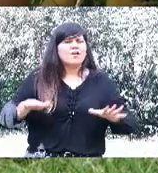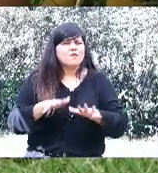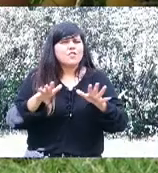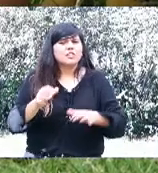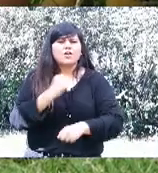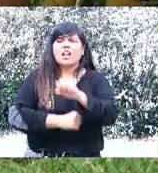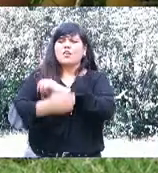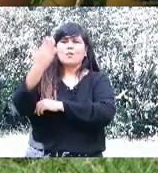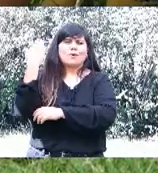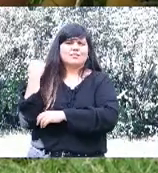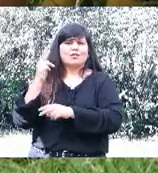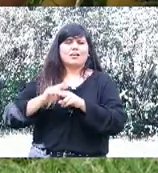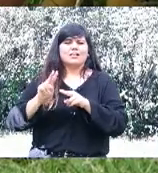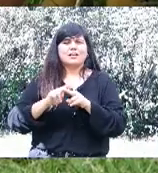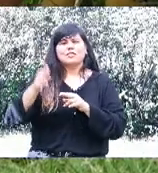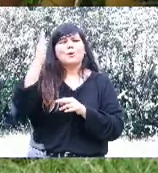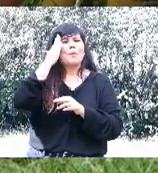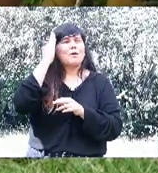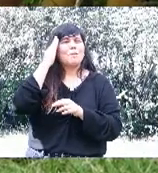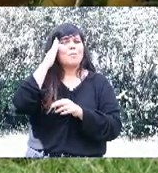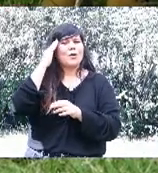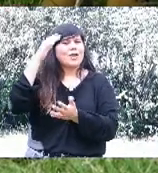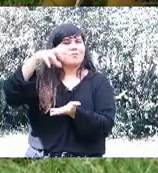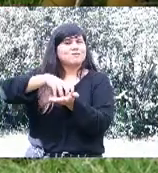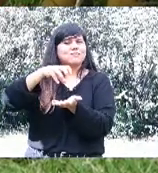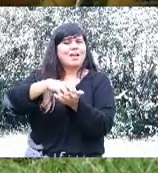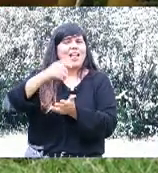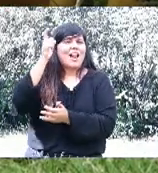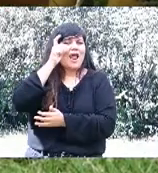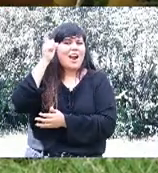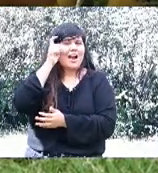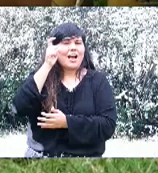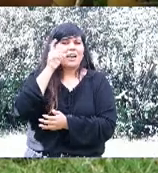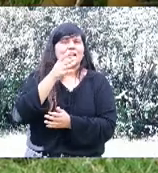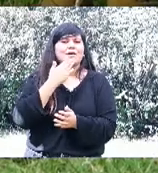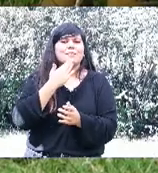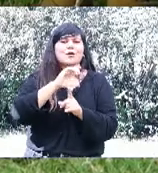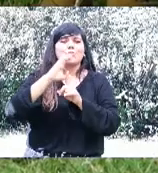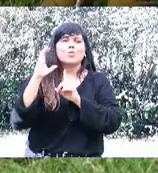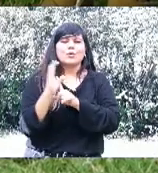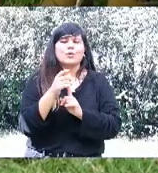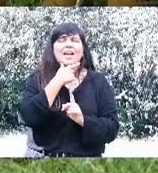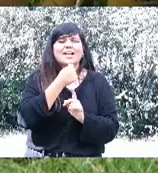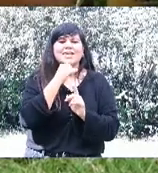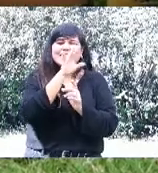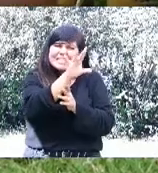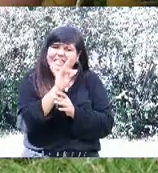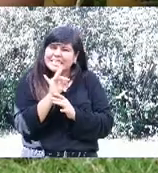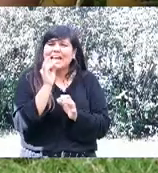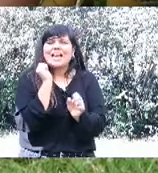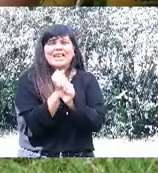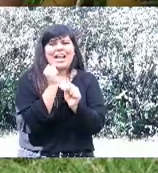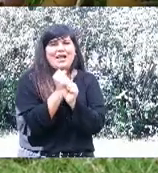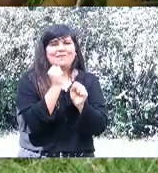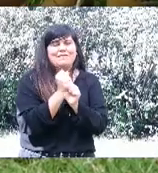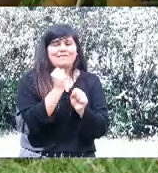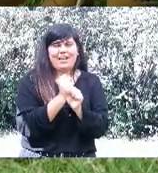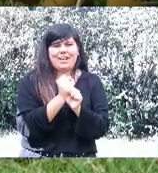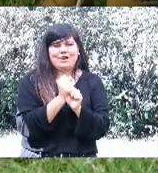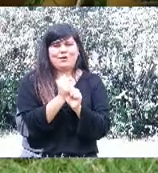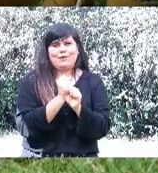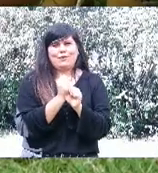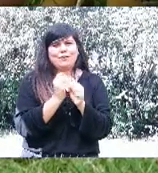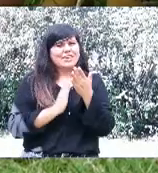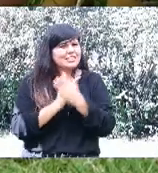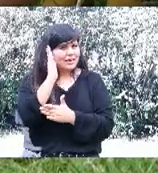hizo el año pasado en la exposición memoria territorial de la granja Y de alguna manera cultura regenerativa a retomar un poco ese trabajo que que se que